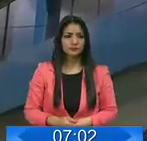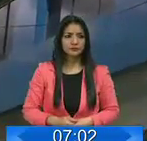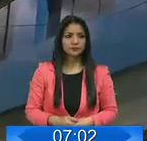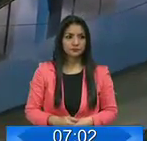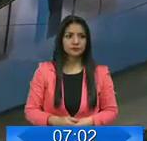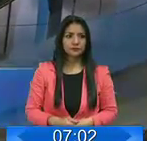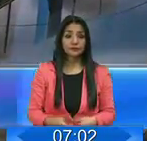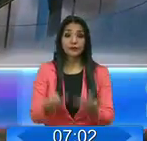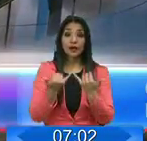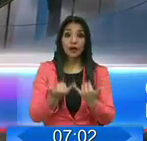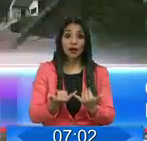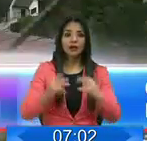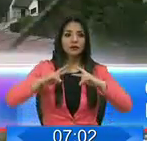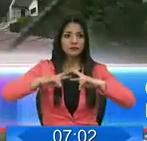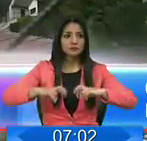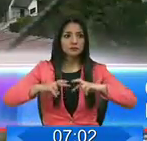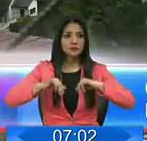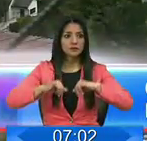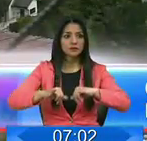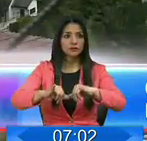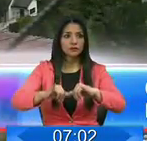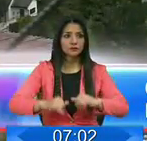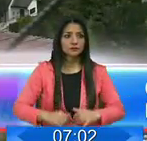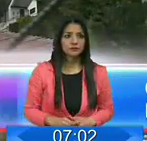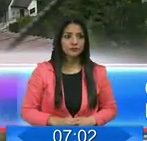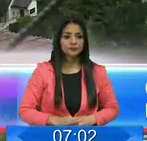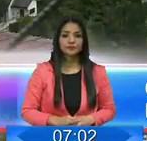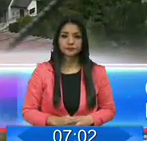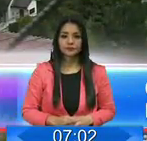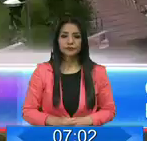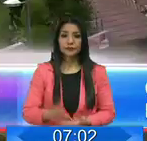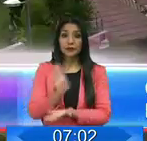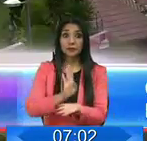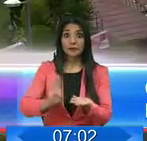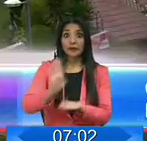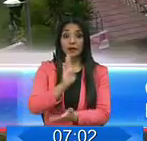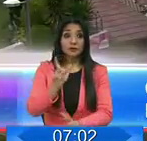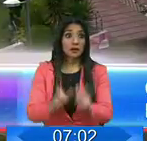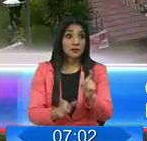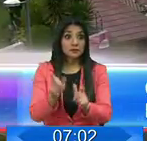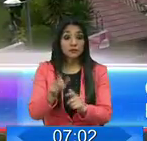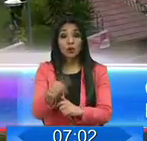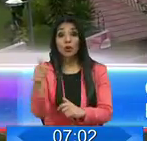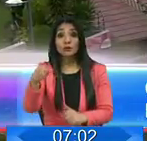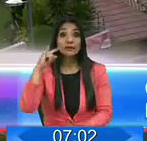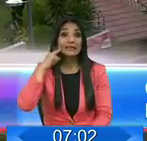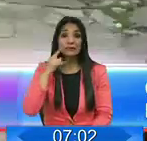bajo investigación. En el barrio, los vecinos temen que existan otras víctimas.